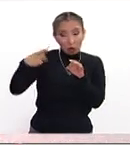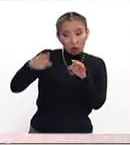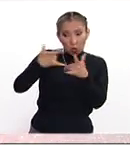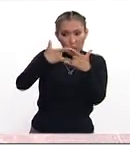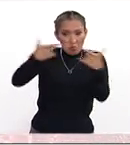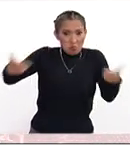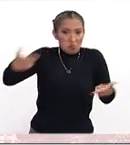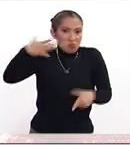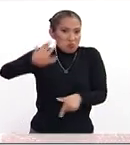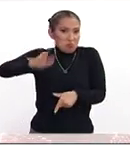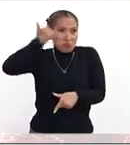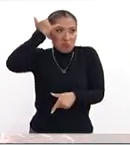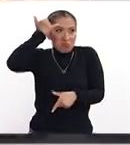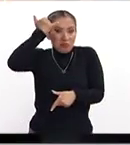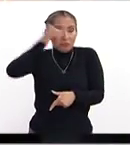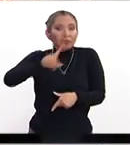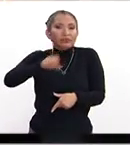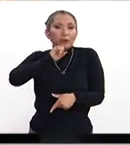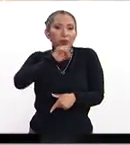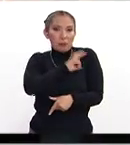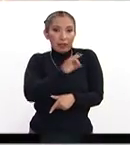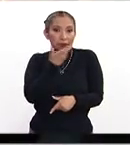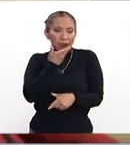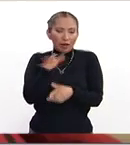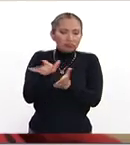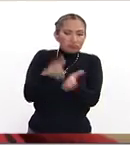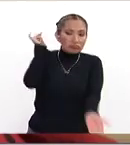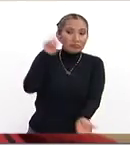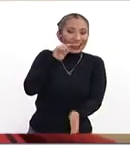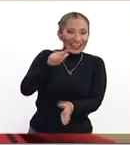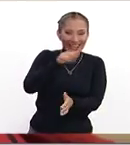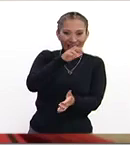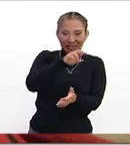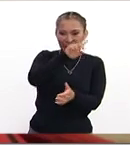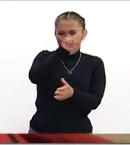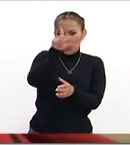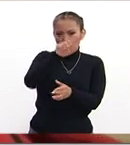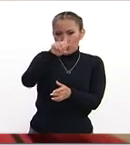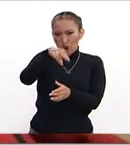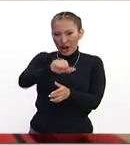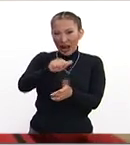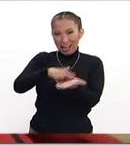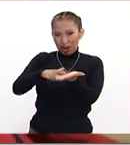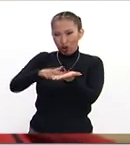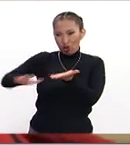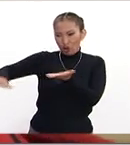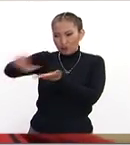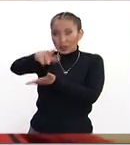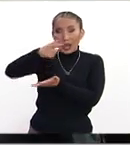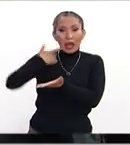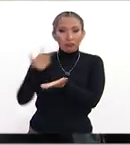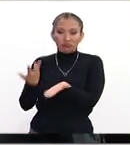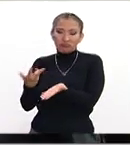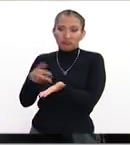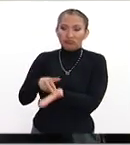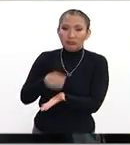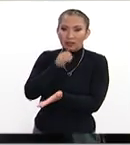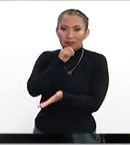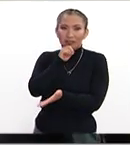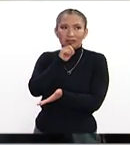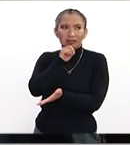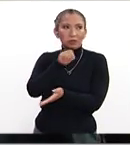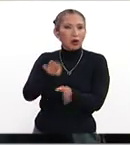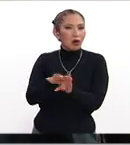leyenda, y lo que también se puede documentar muy bien es que en la zona rosa, él, digamos, en un desplante también